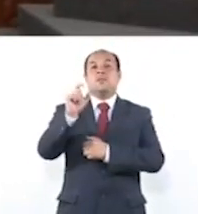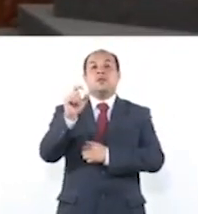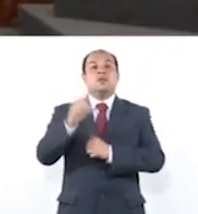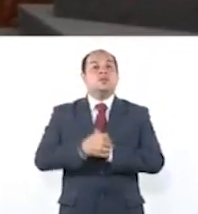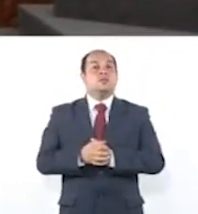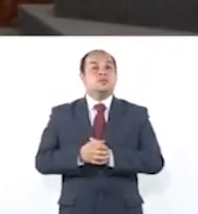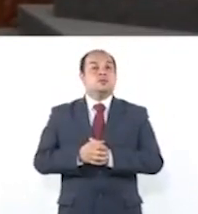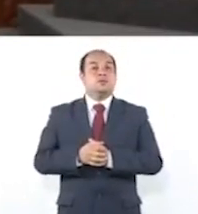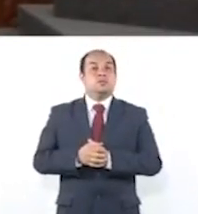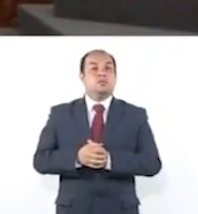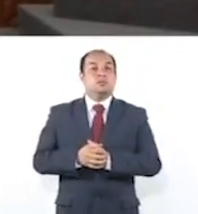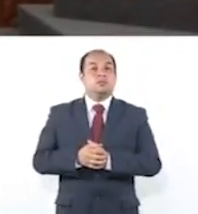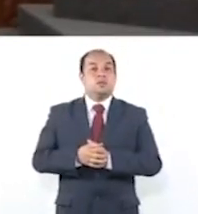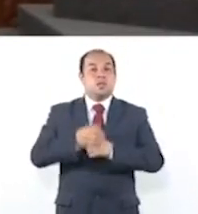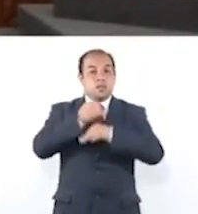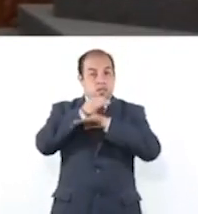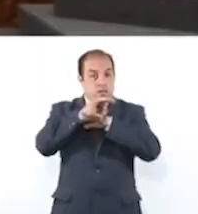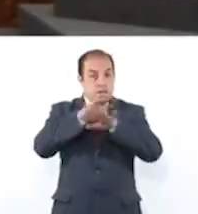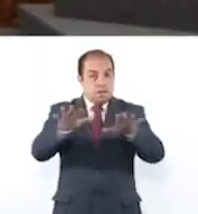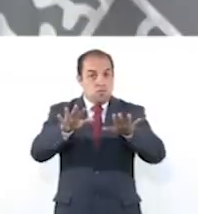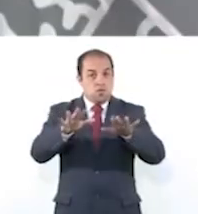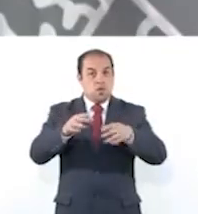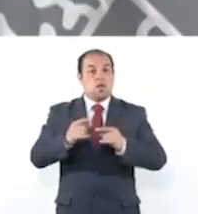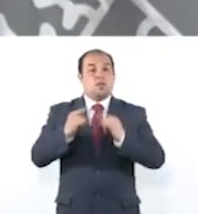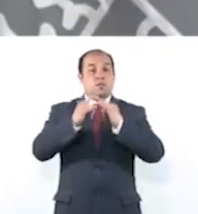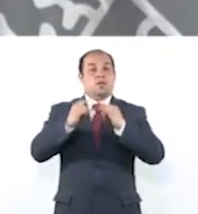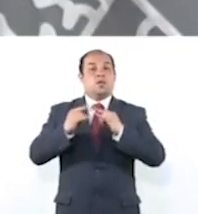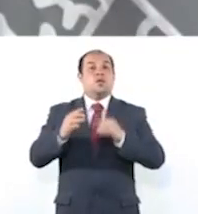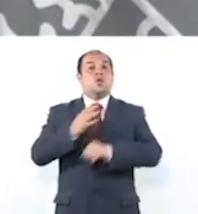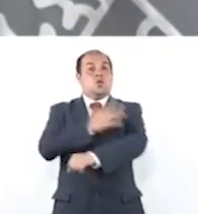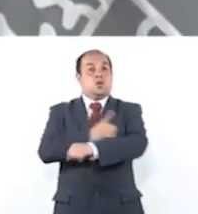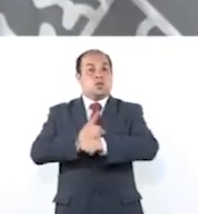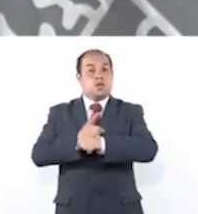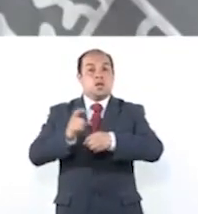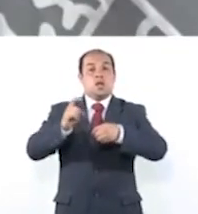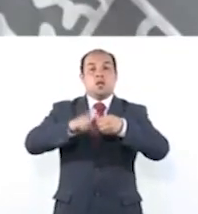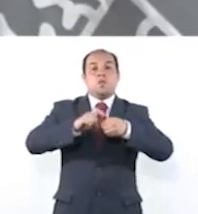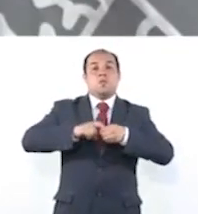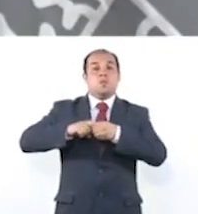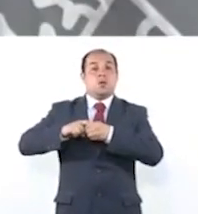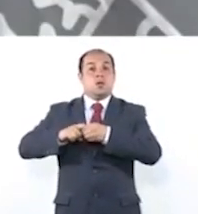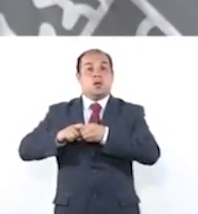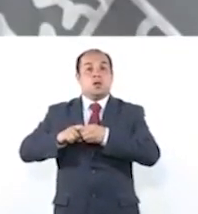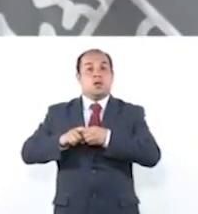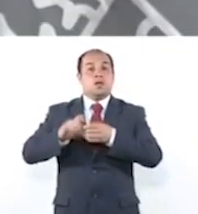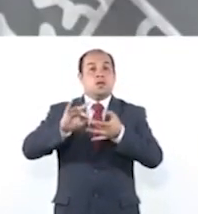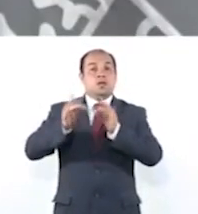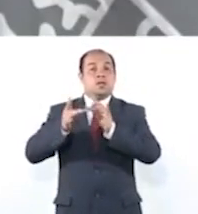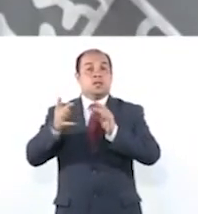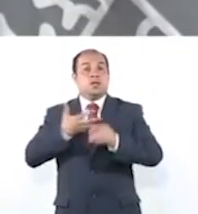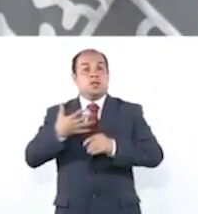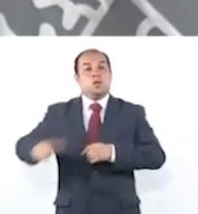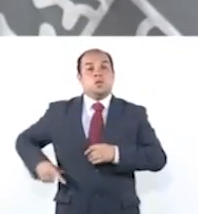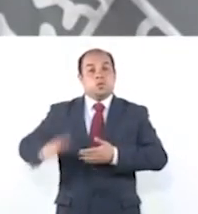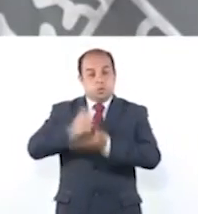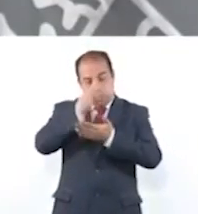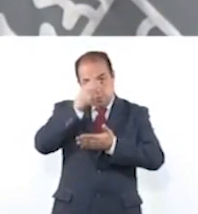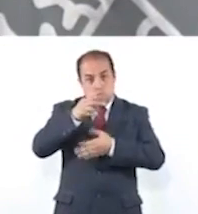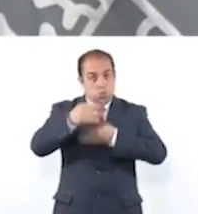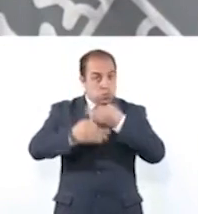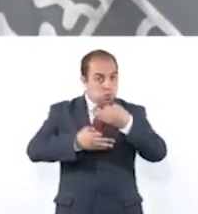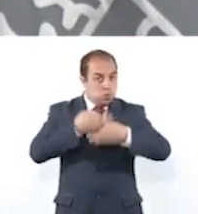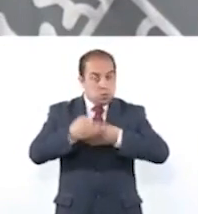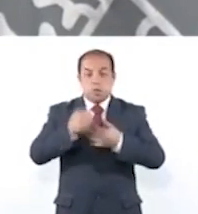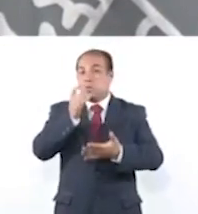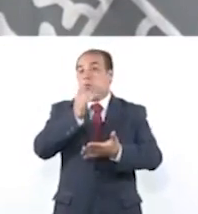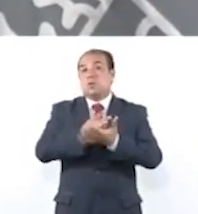Lanzar una gran campaña de difusión combinada, coordinada. Incorporar las redes que tiene el gobierno de la Ciudad de México, todas, no